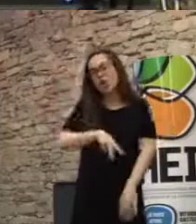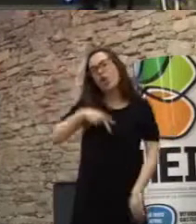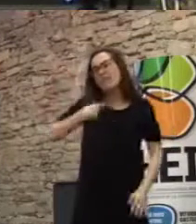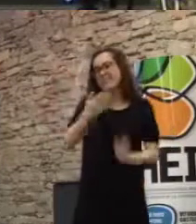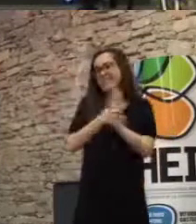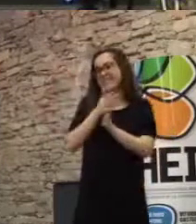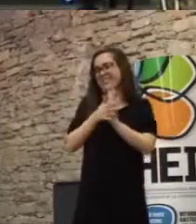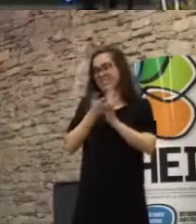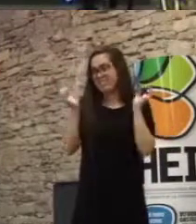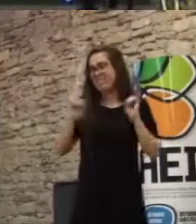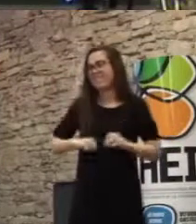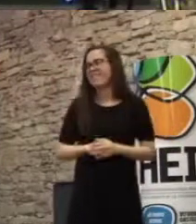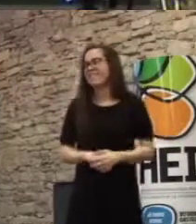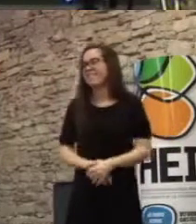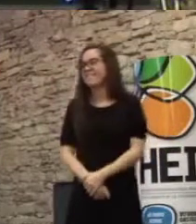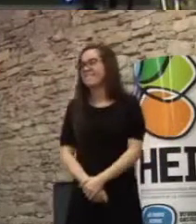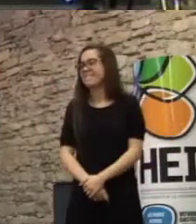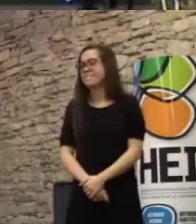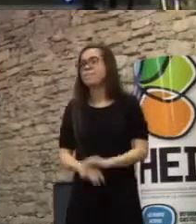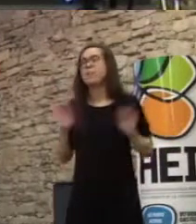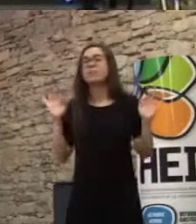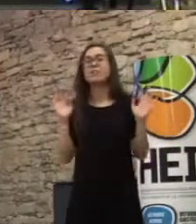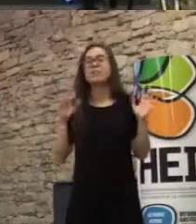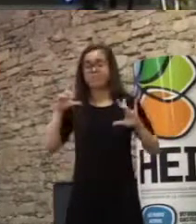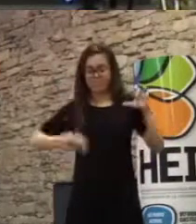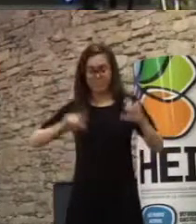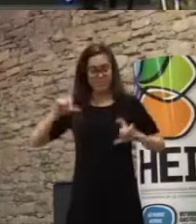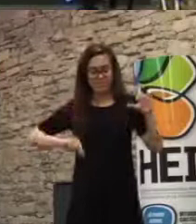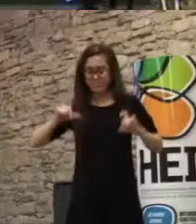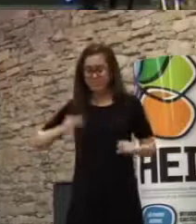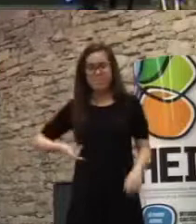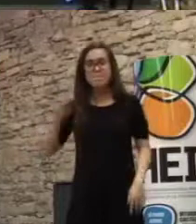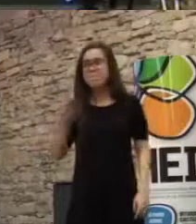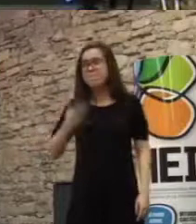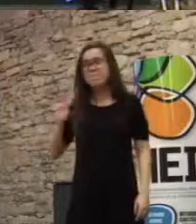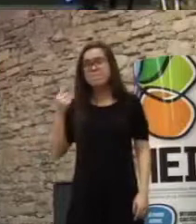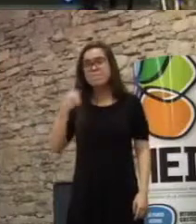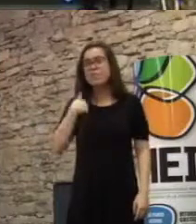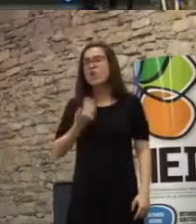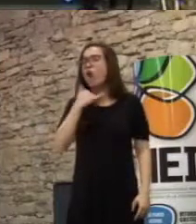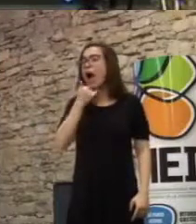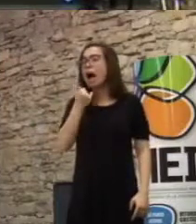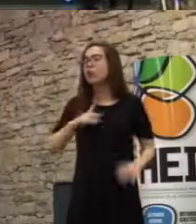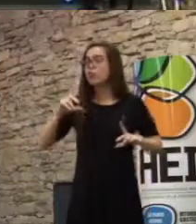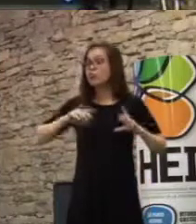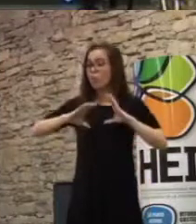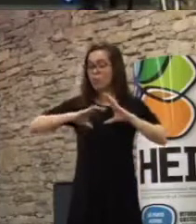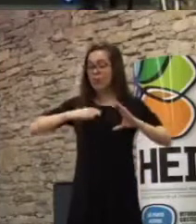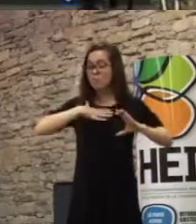acuerdo pero el lenguaje no verbal es vital sí de hecho yo podría comunicar algo con